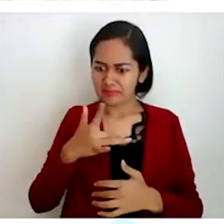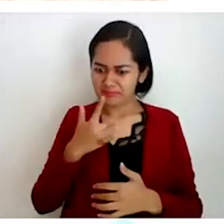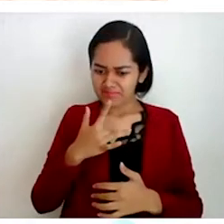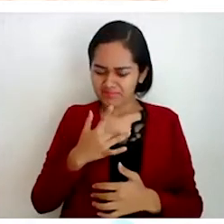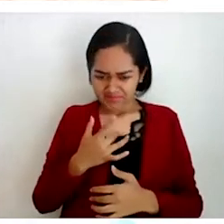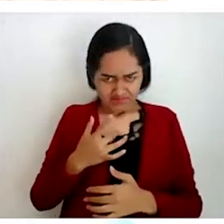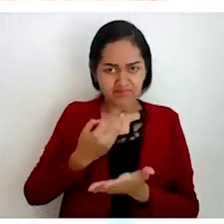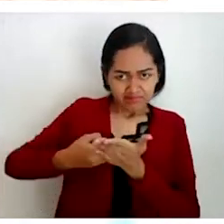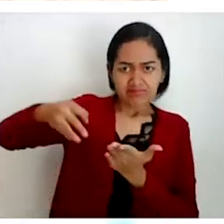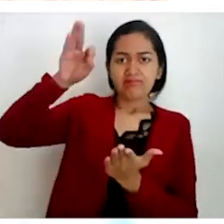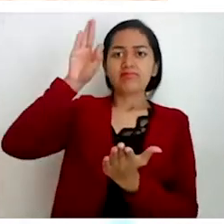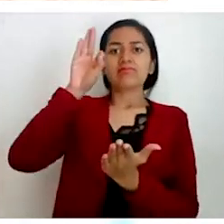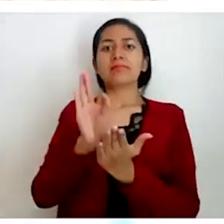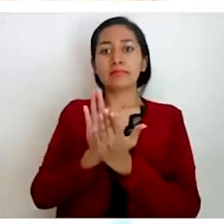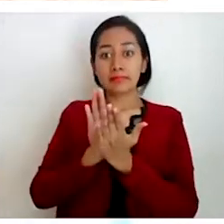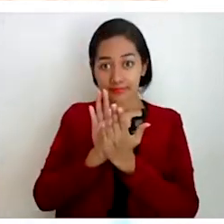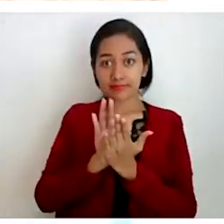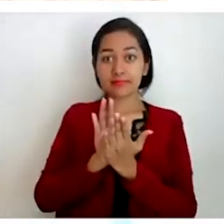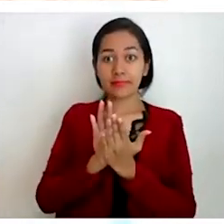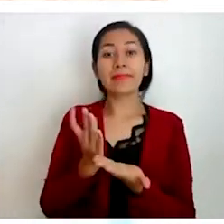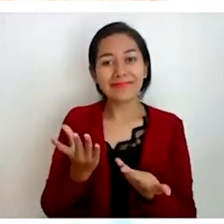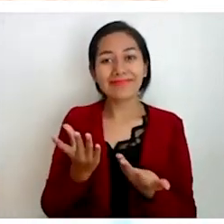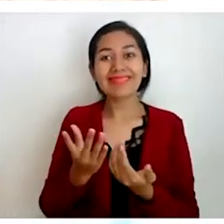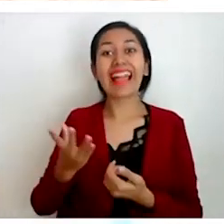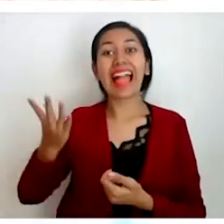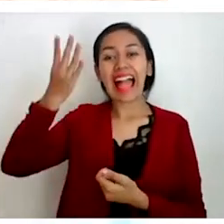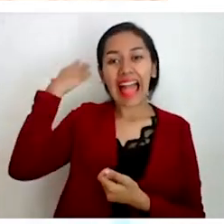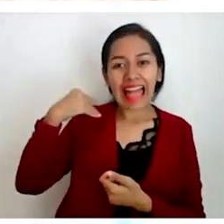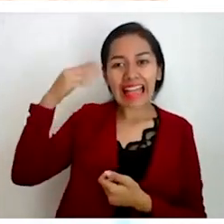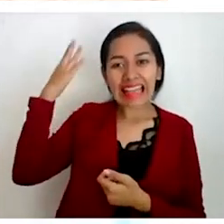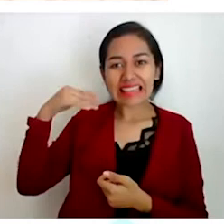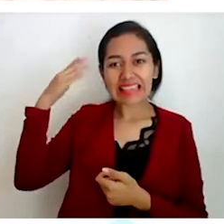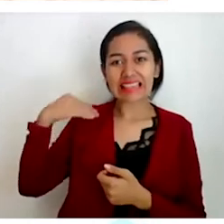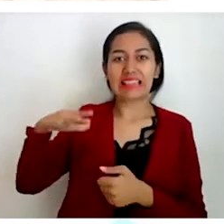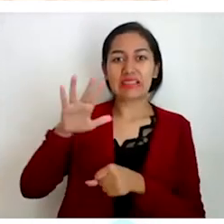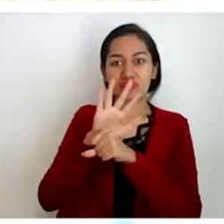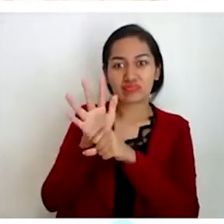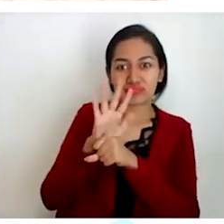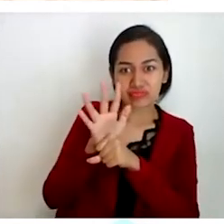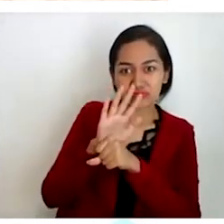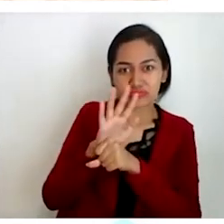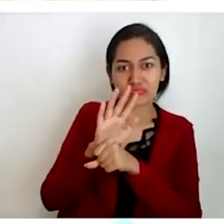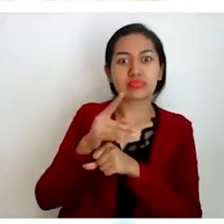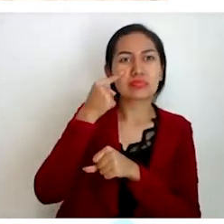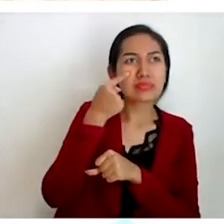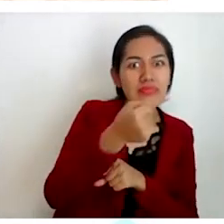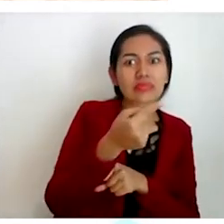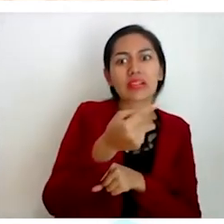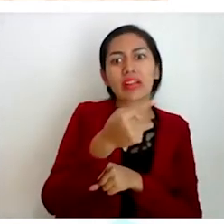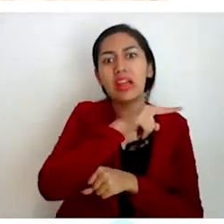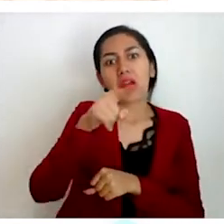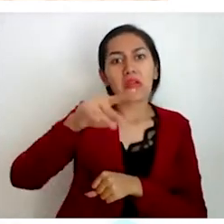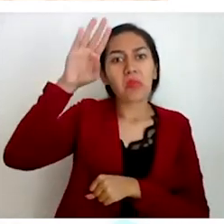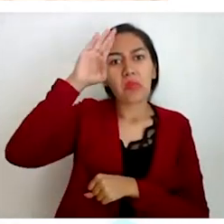mediáticas. Antes este discurso era como muy funcionalista, ¿no? Se pensaba que venía el